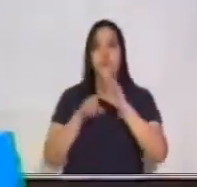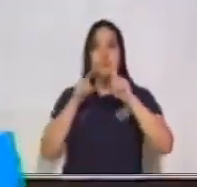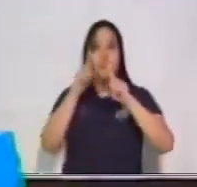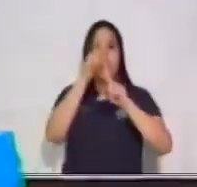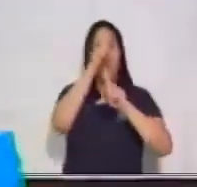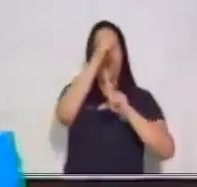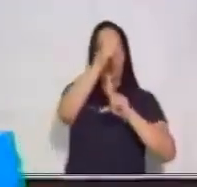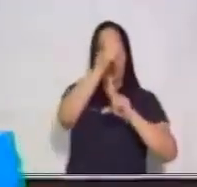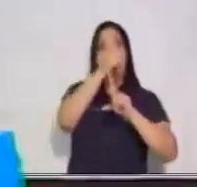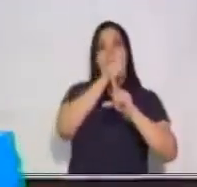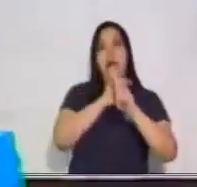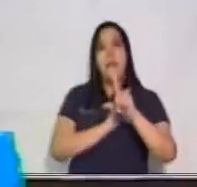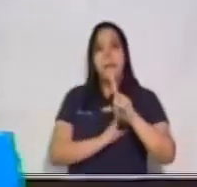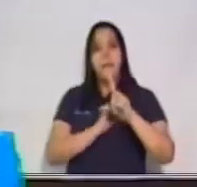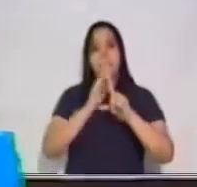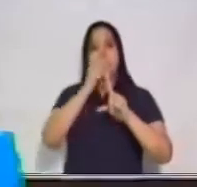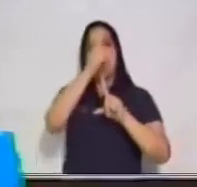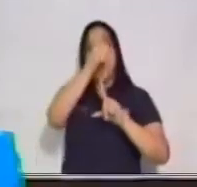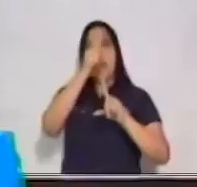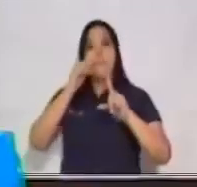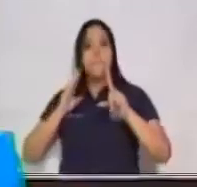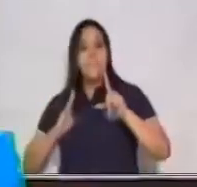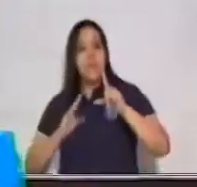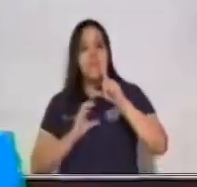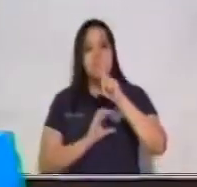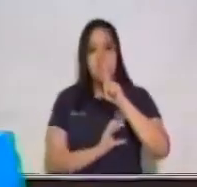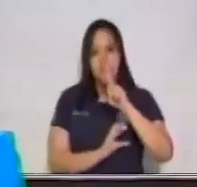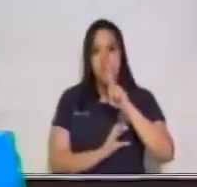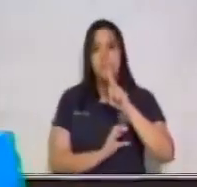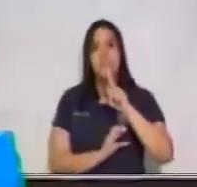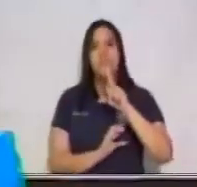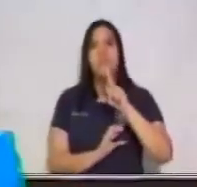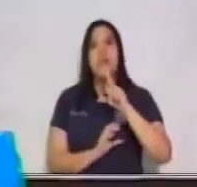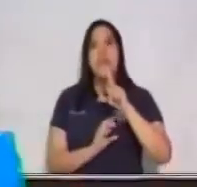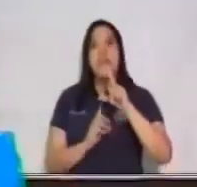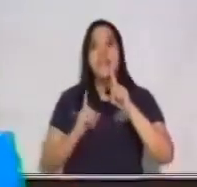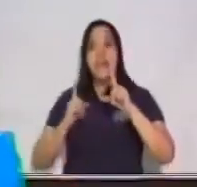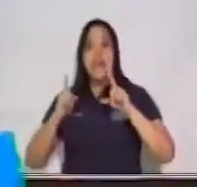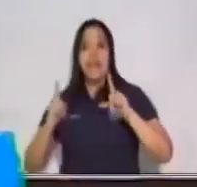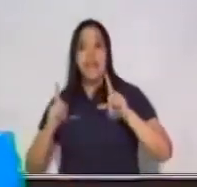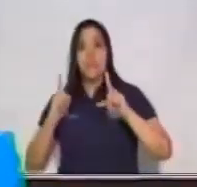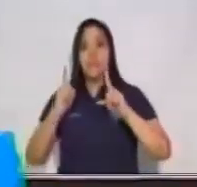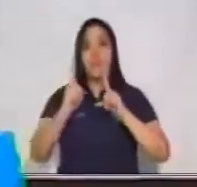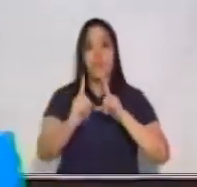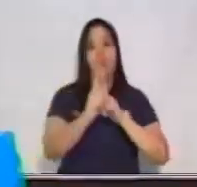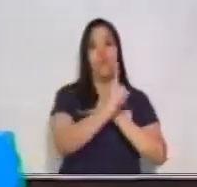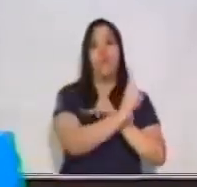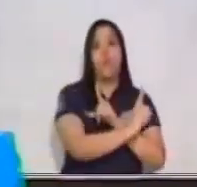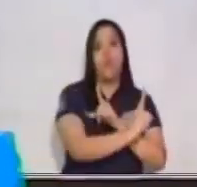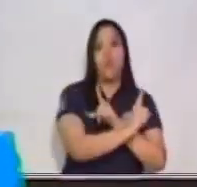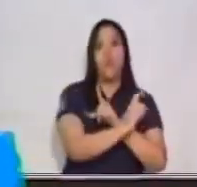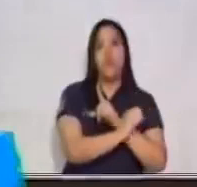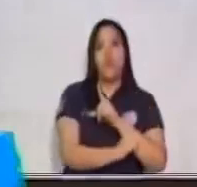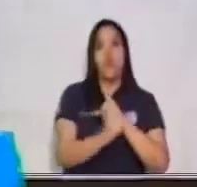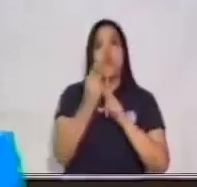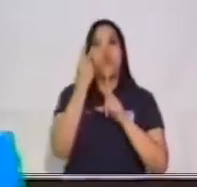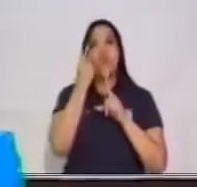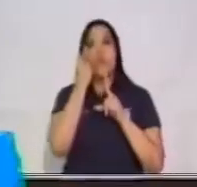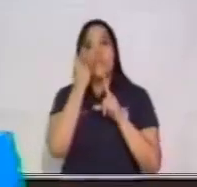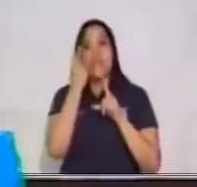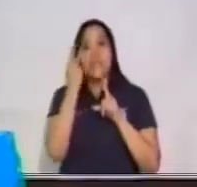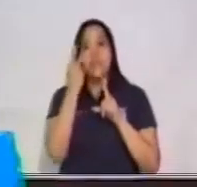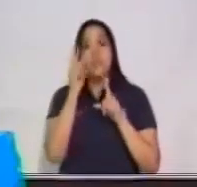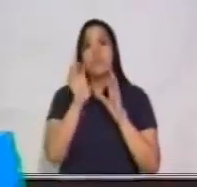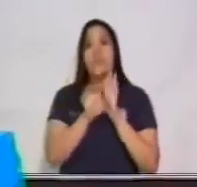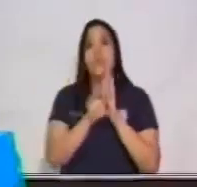A, B, C. Y frente a cada uno de estos vértices, tenemos el vértice